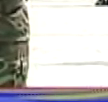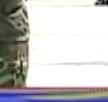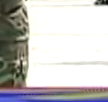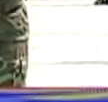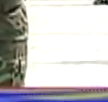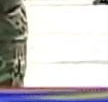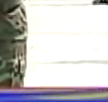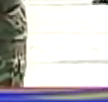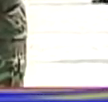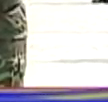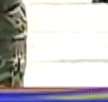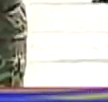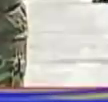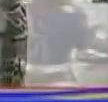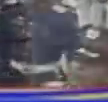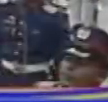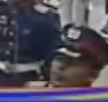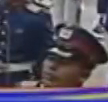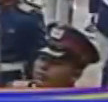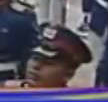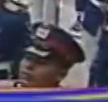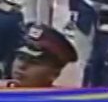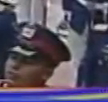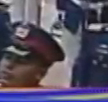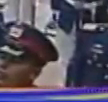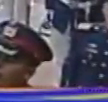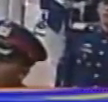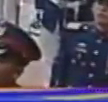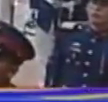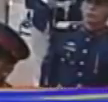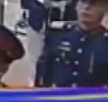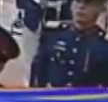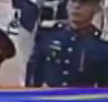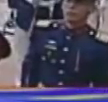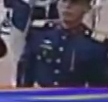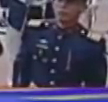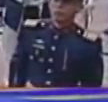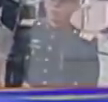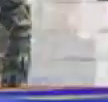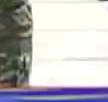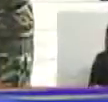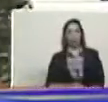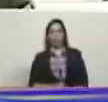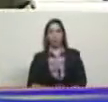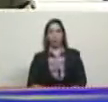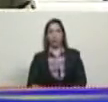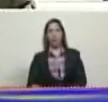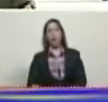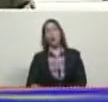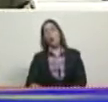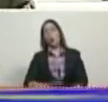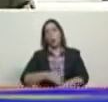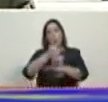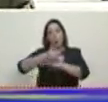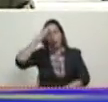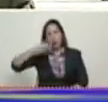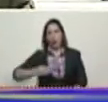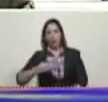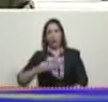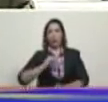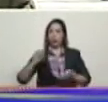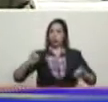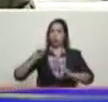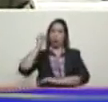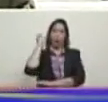de Venezuela nace en el Esequibo. Nace en el Esequibo. Y comandante en jefe, le participo que el acto con